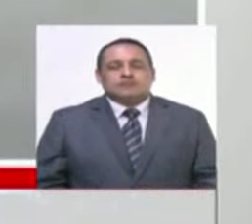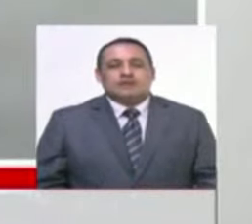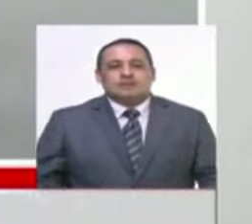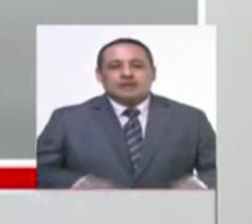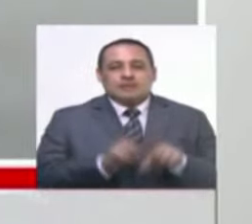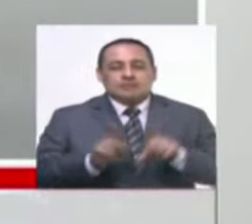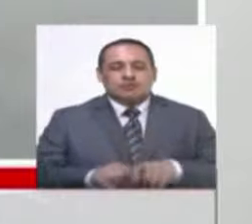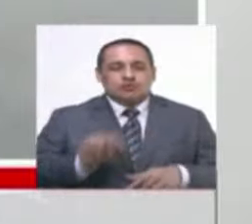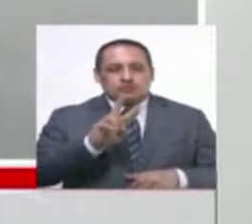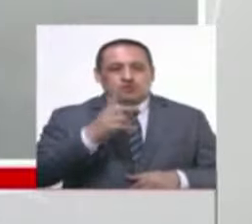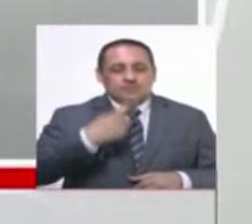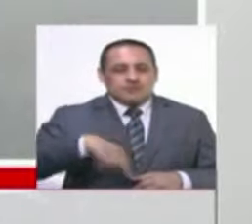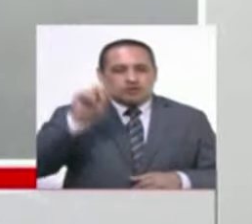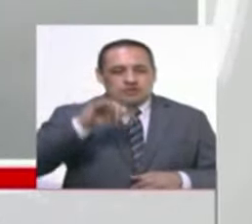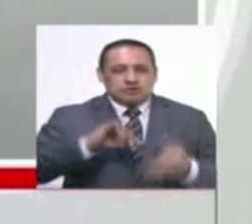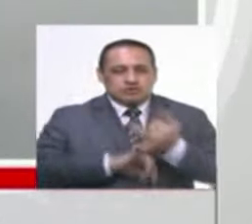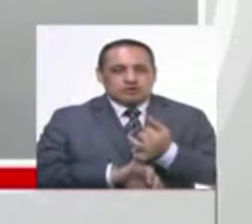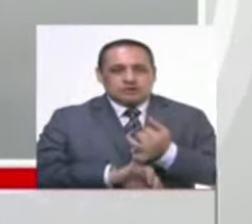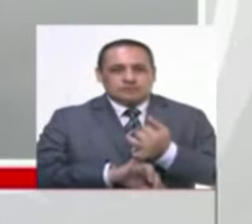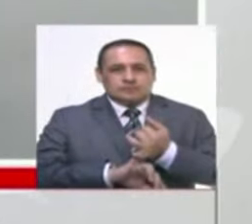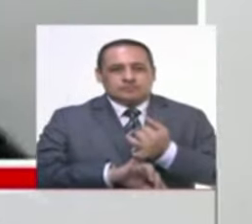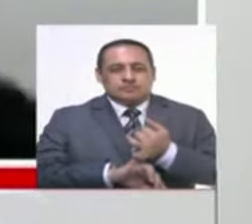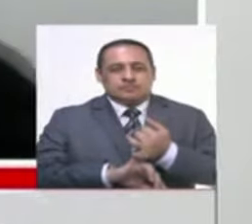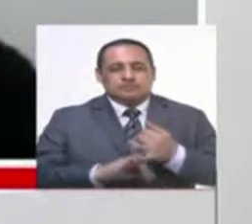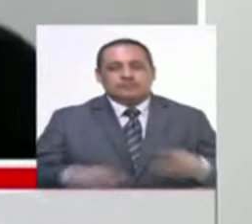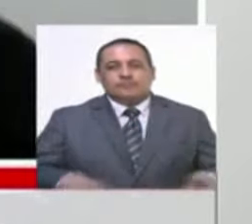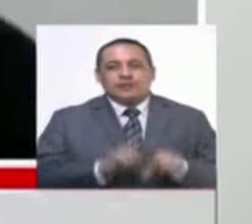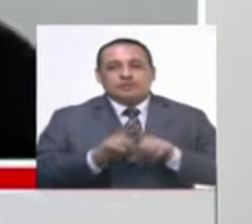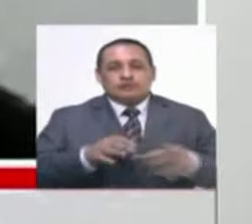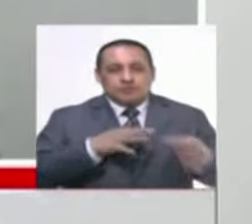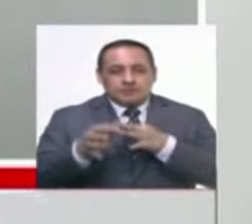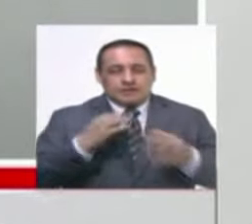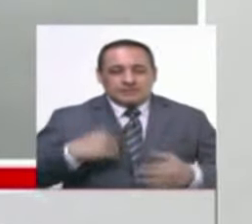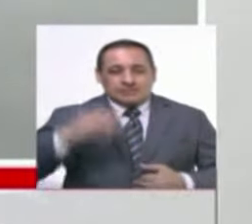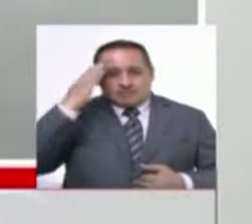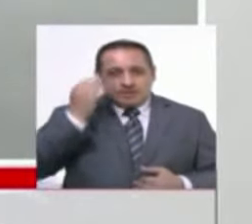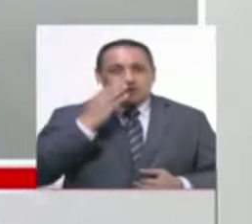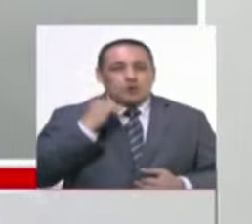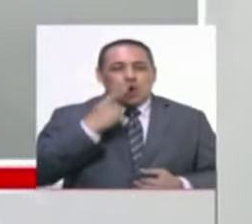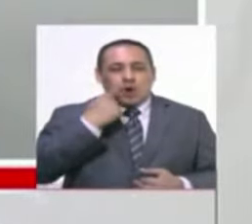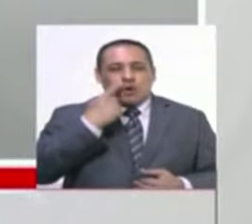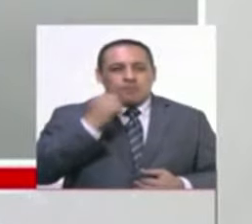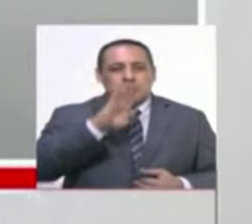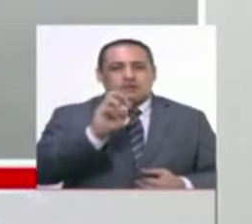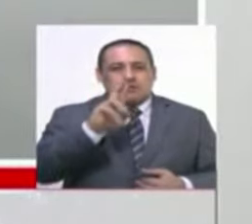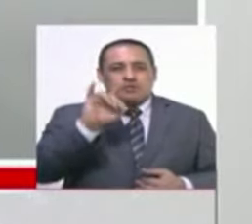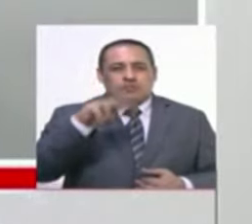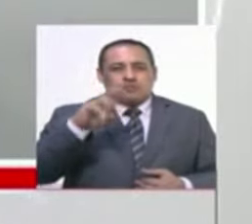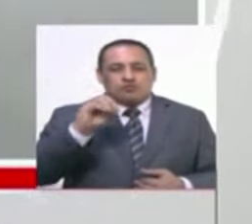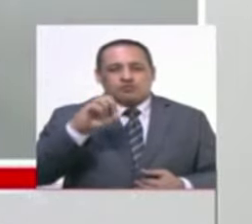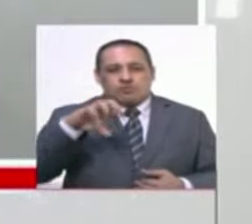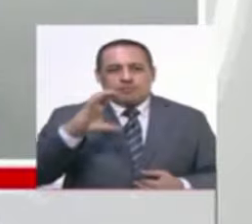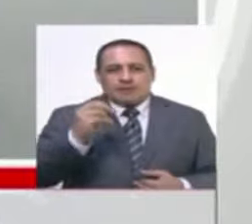Referente a los 2 millones de soles, señor presidente, quiero que sepa que el señor Bruno Pacheco yo lo conozco desde la campaña.